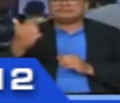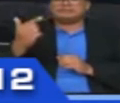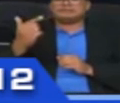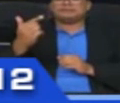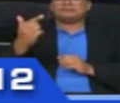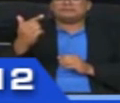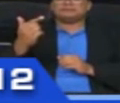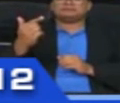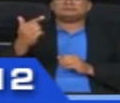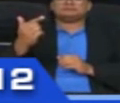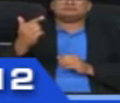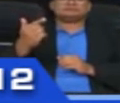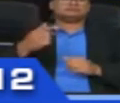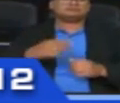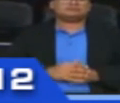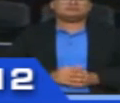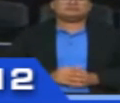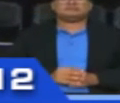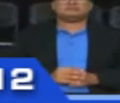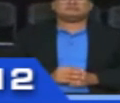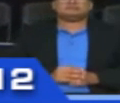muchos contenidos políticos jurídicos.